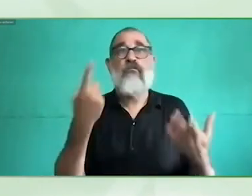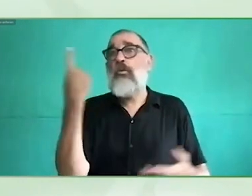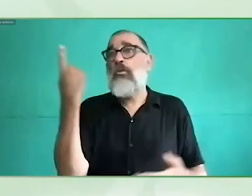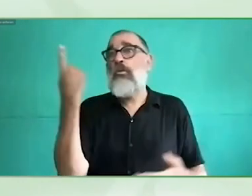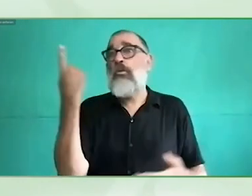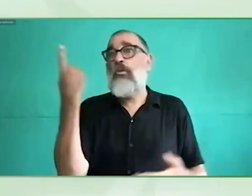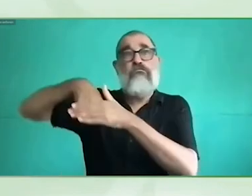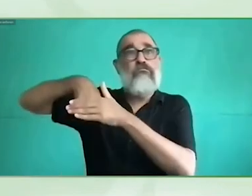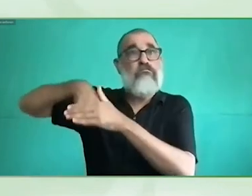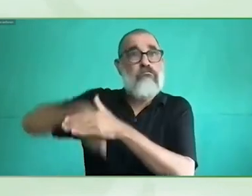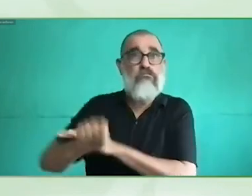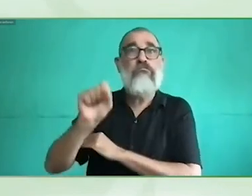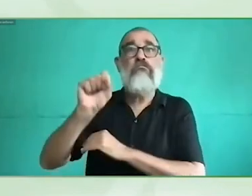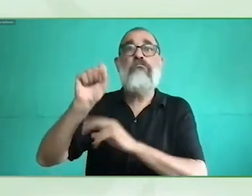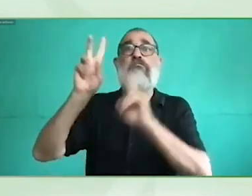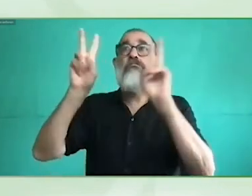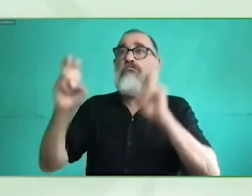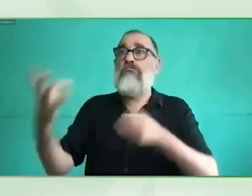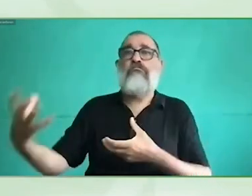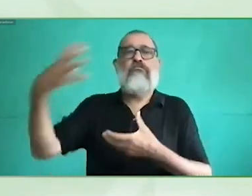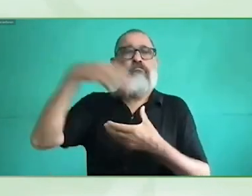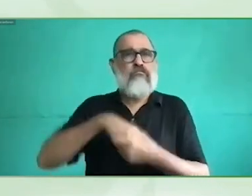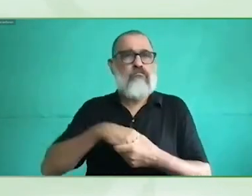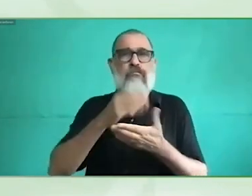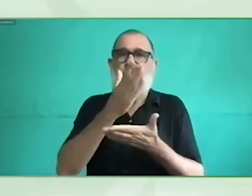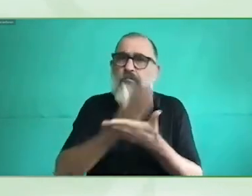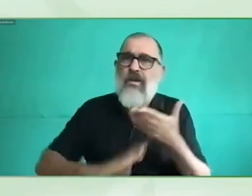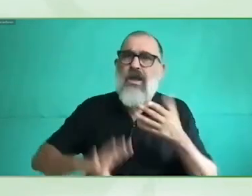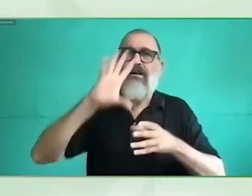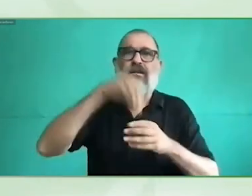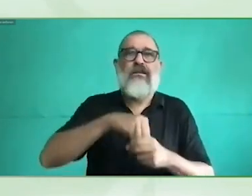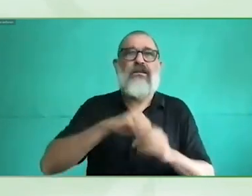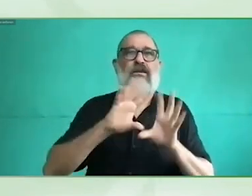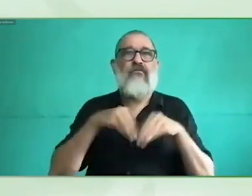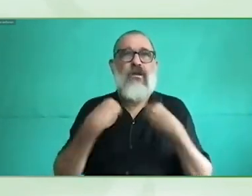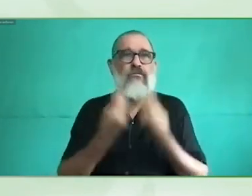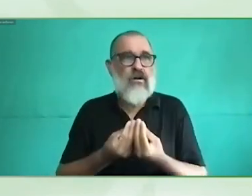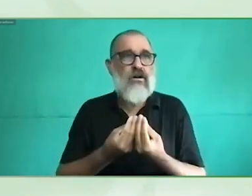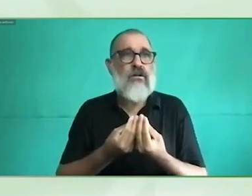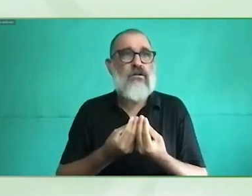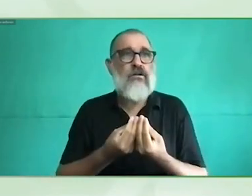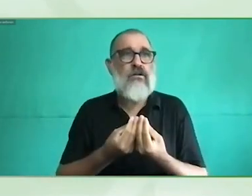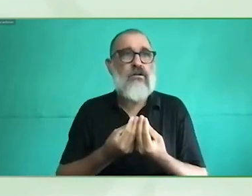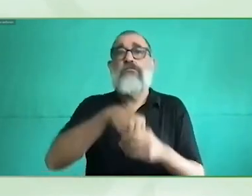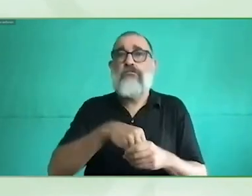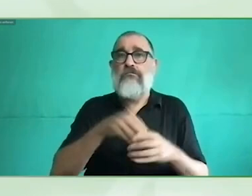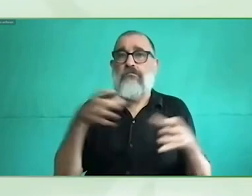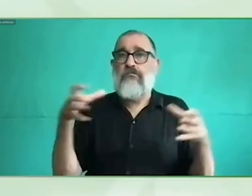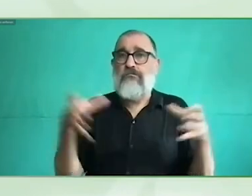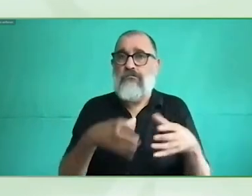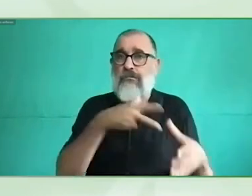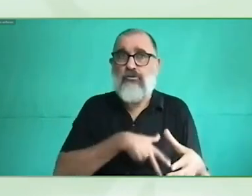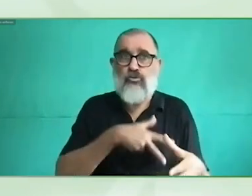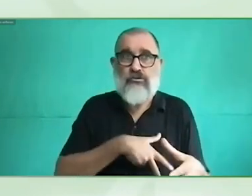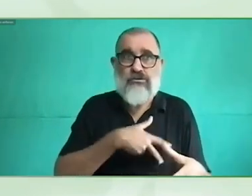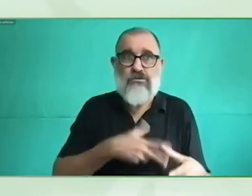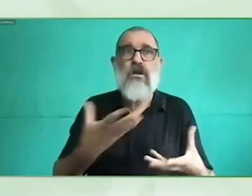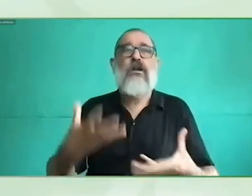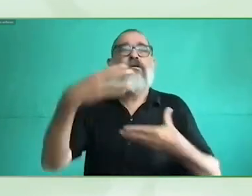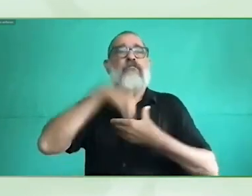no hay ningún extraterrestre entonces vivimos y experimentamos la vida como tal